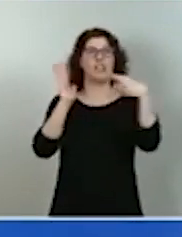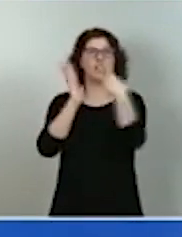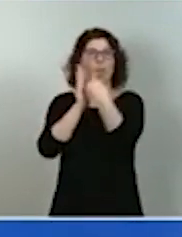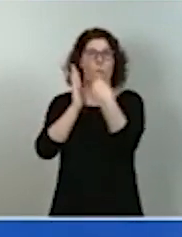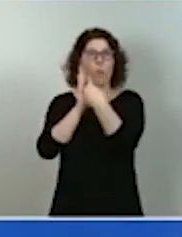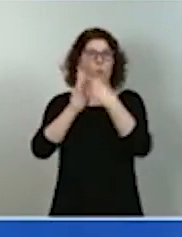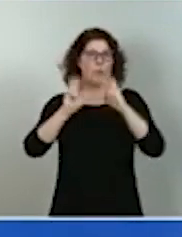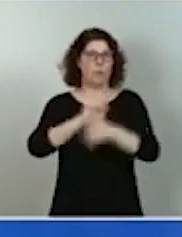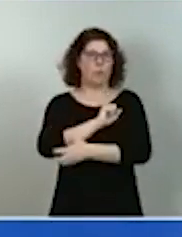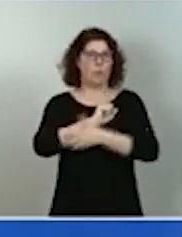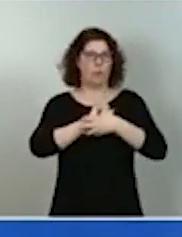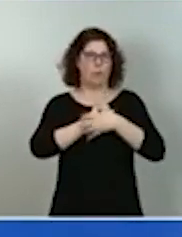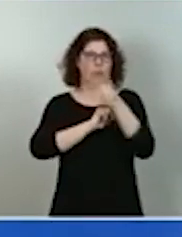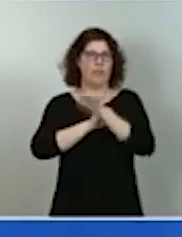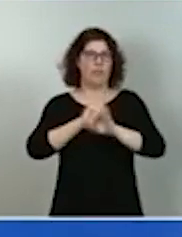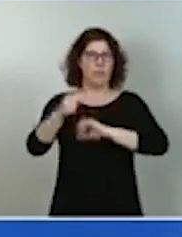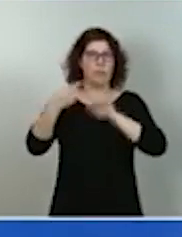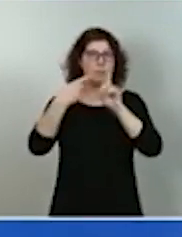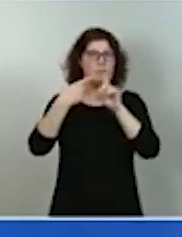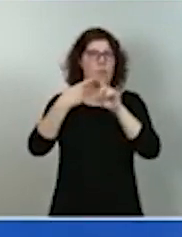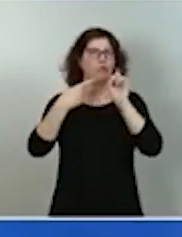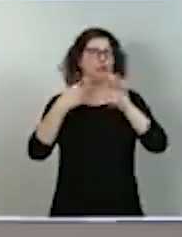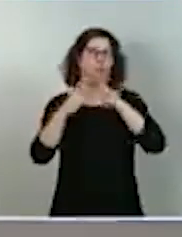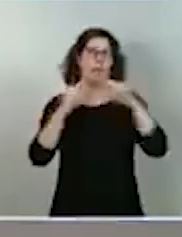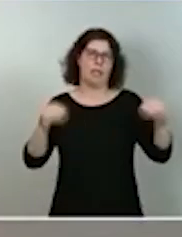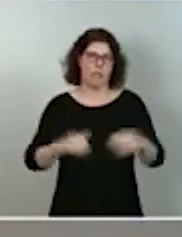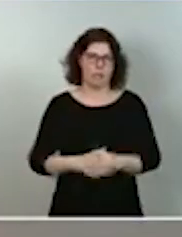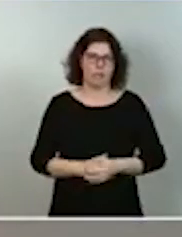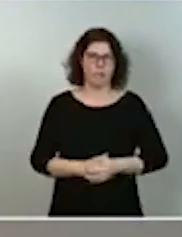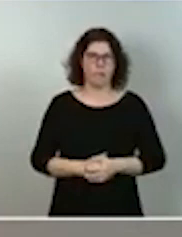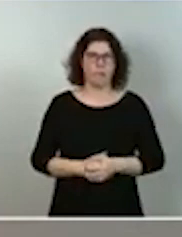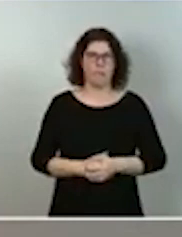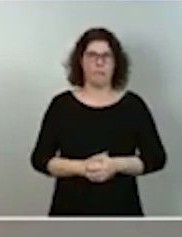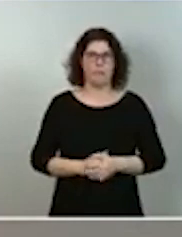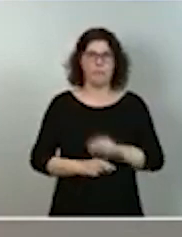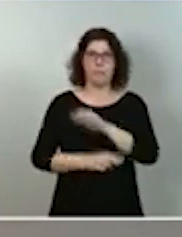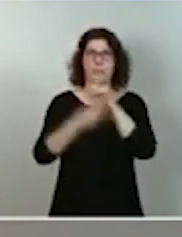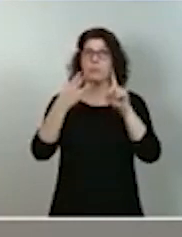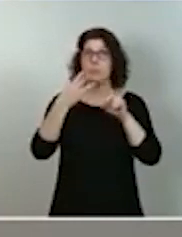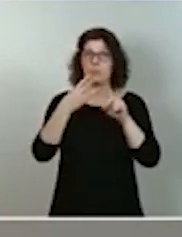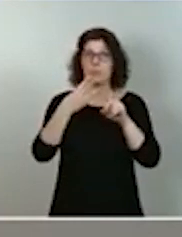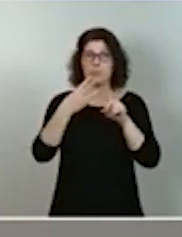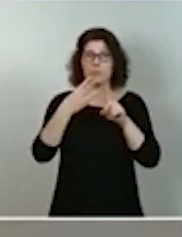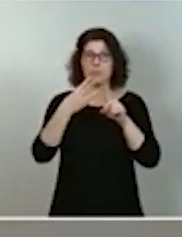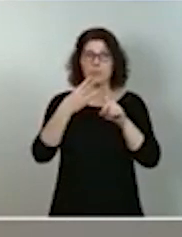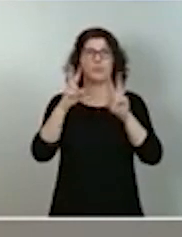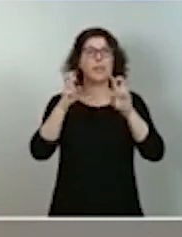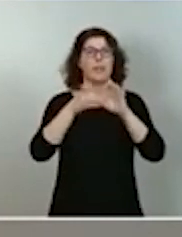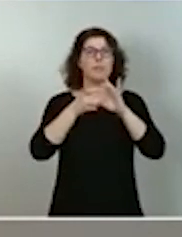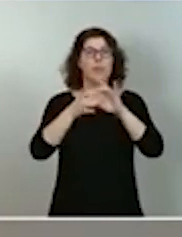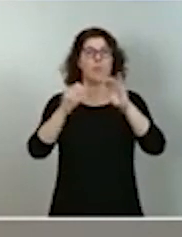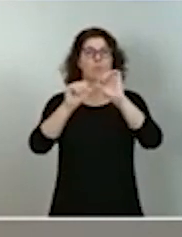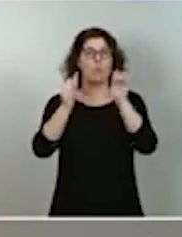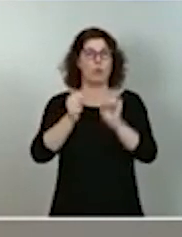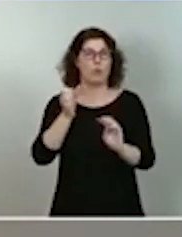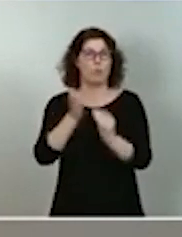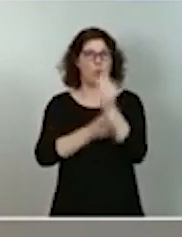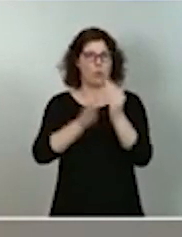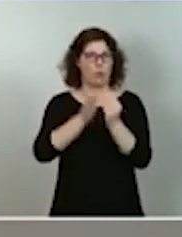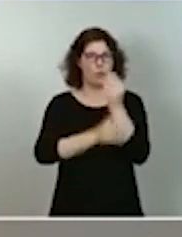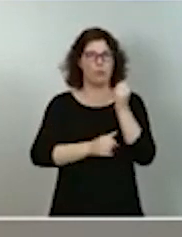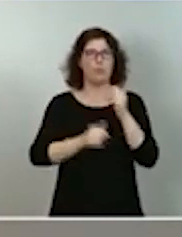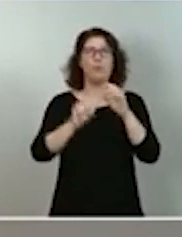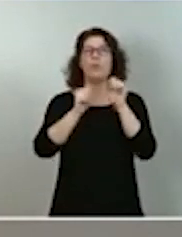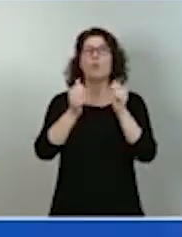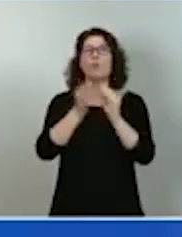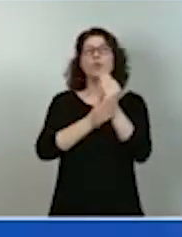detrás de Rumanía. La tercera gran debilidad tiene que ver con un modelo productivo quizá demasiado dependiente